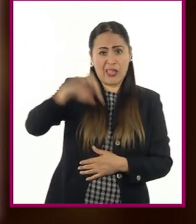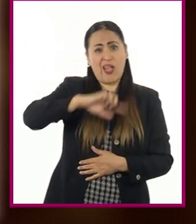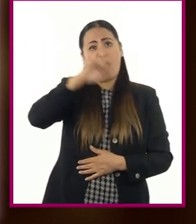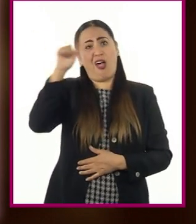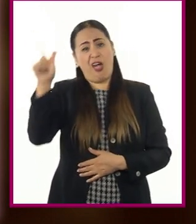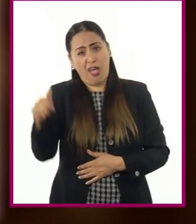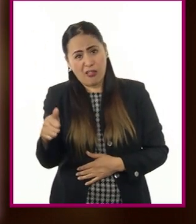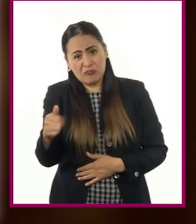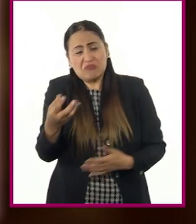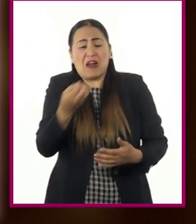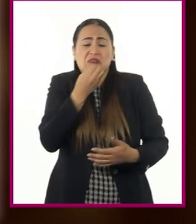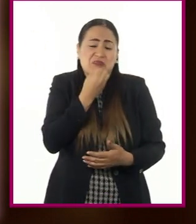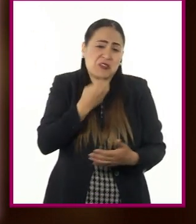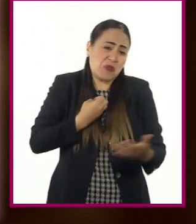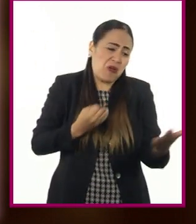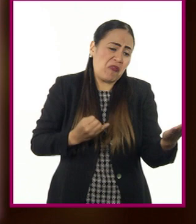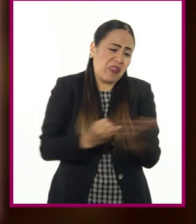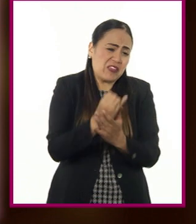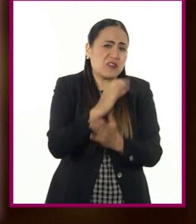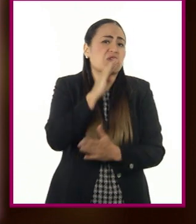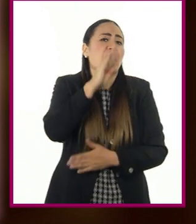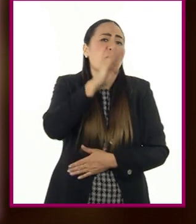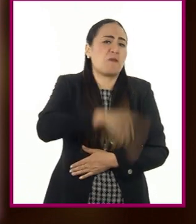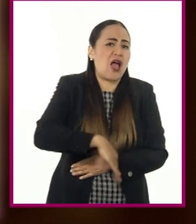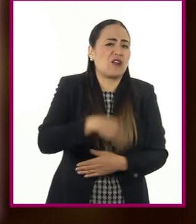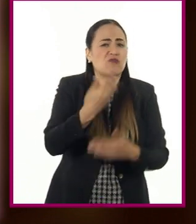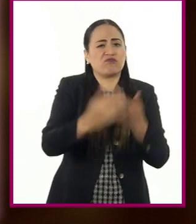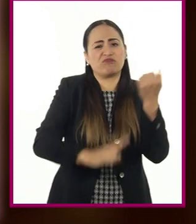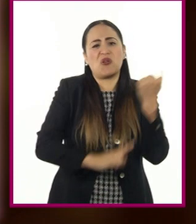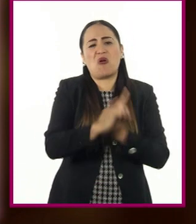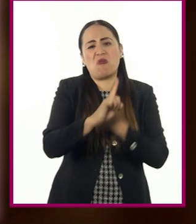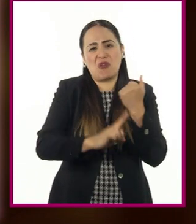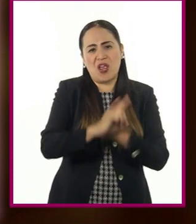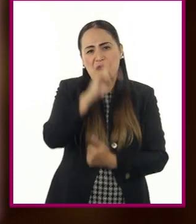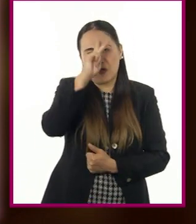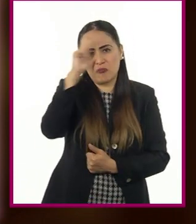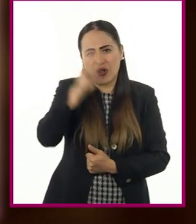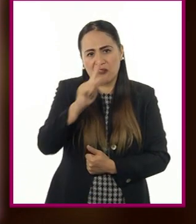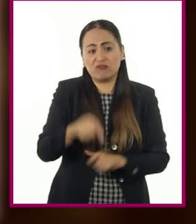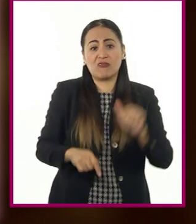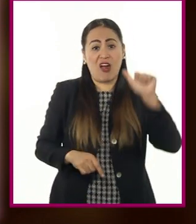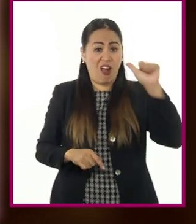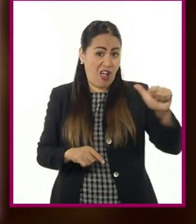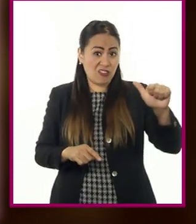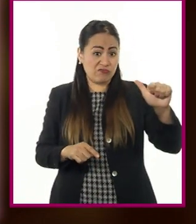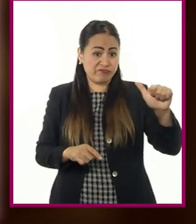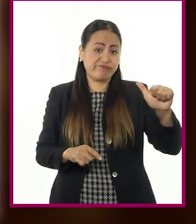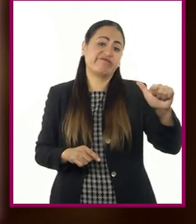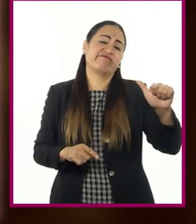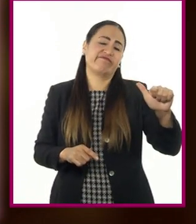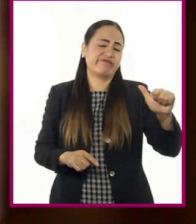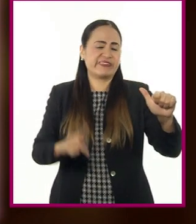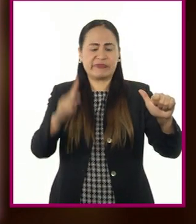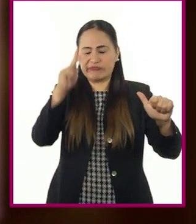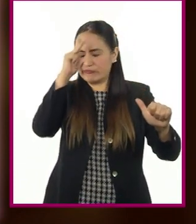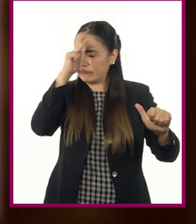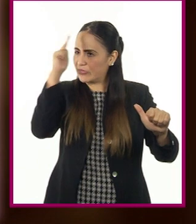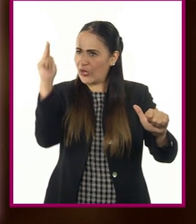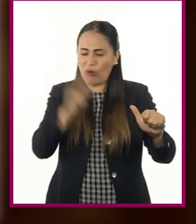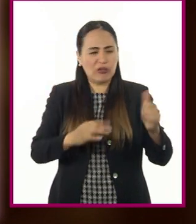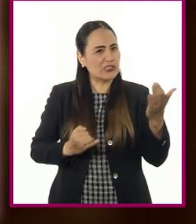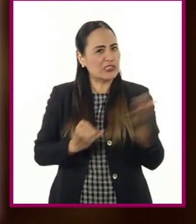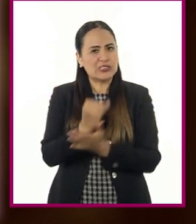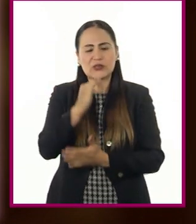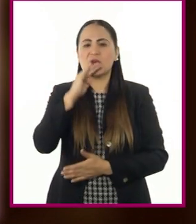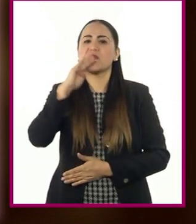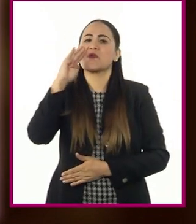a conducir a más problemas, como en este caso, quien elige la opción A ha tomado la peor decisión, porque a